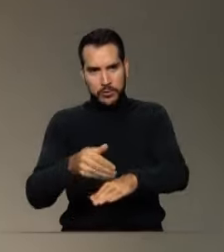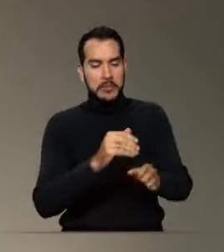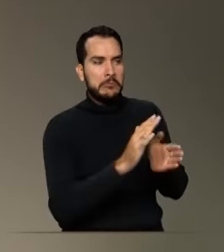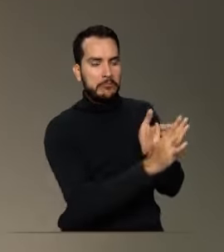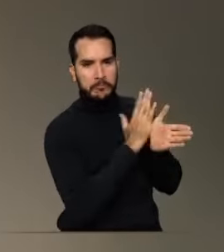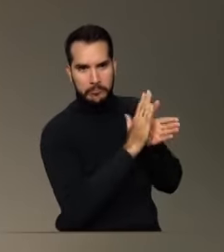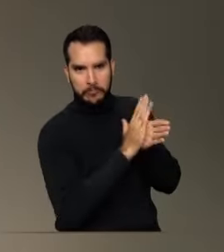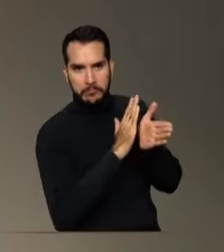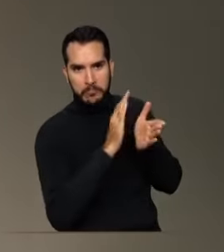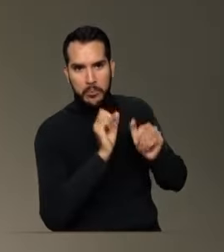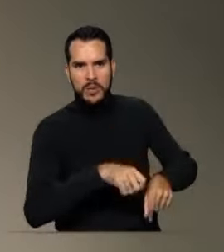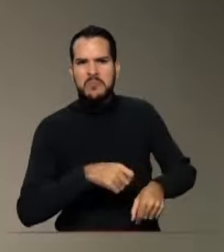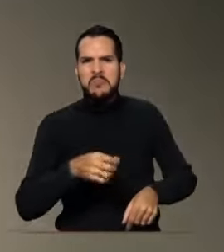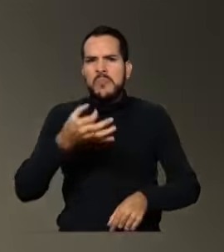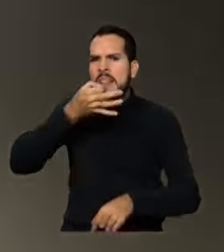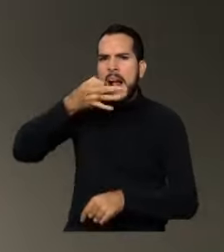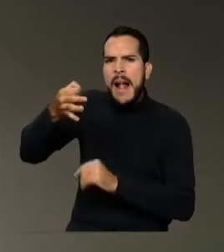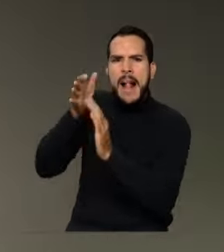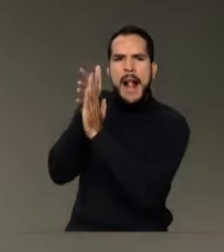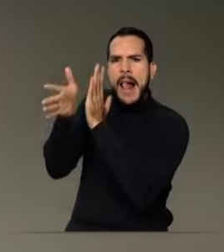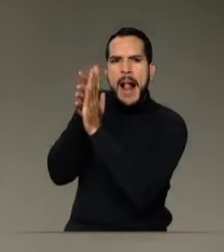de la línea